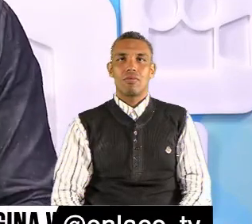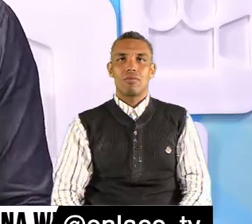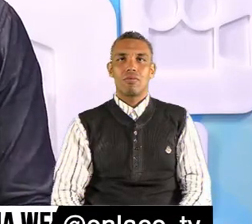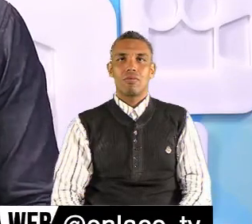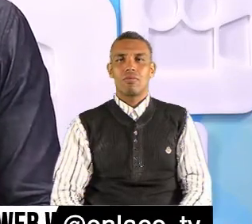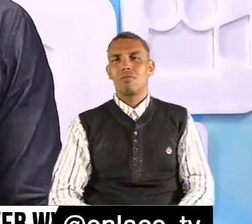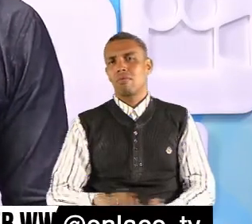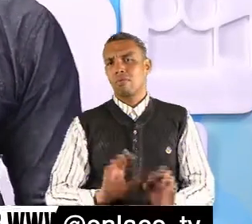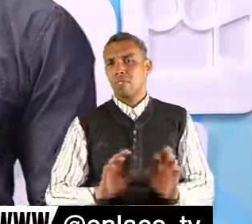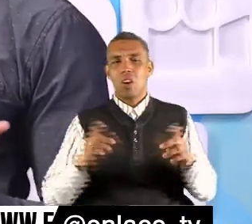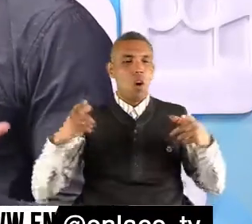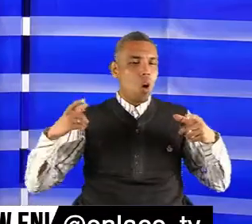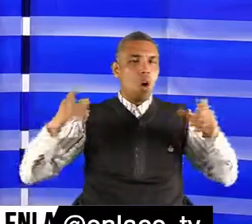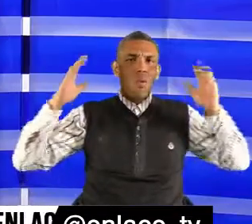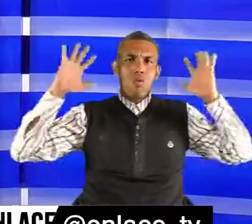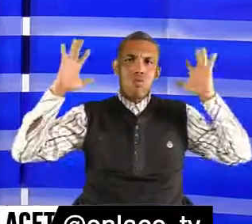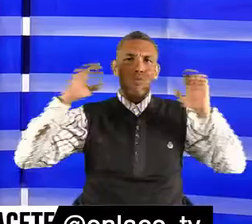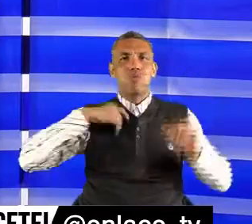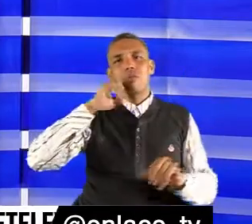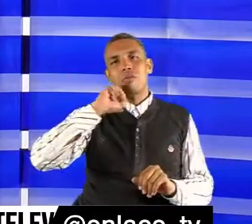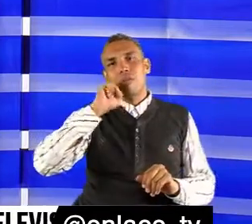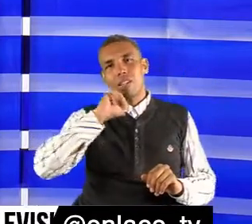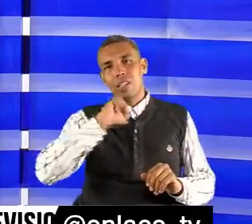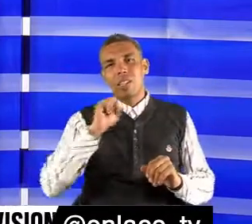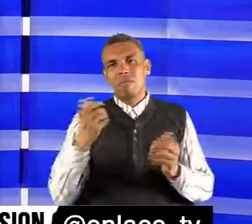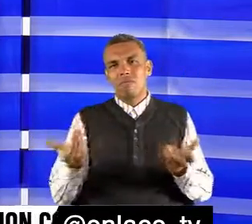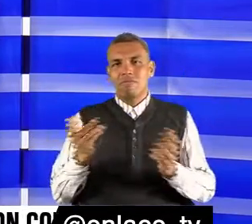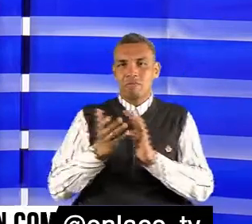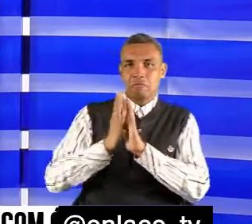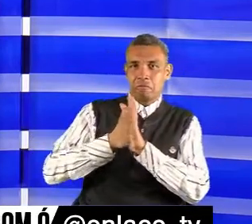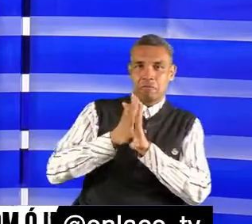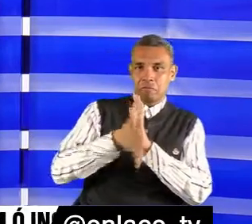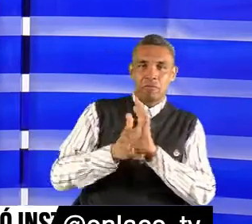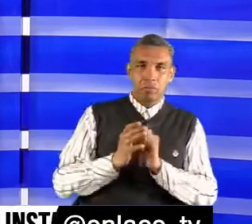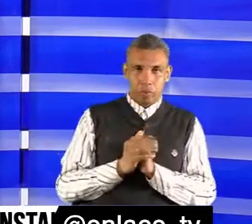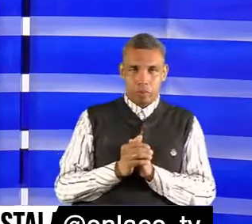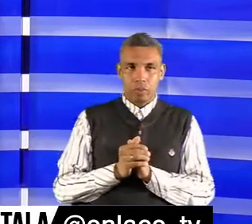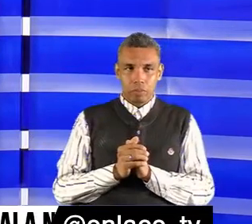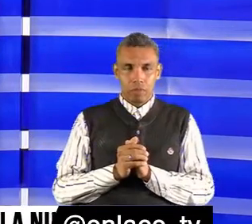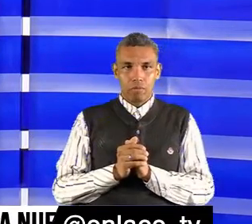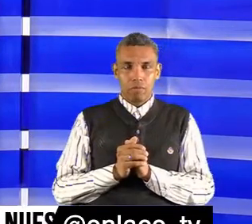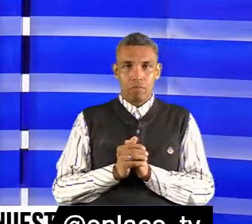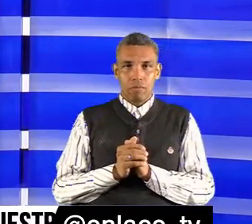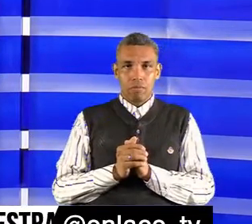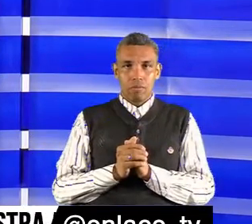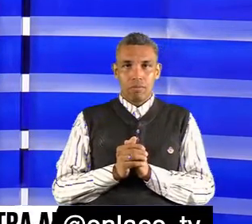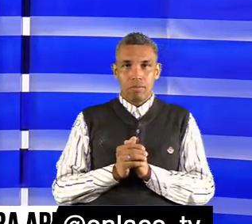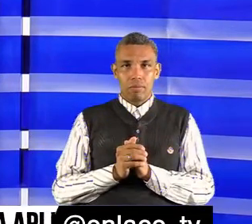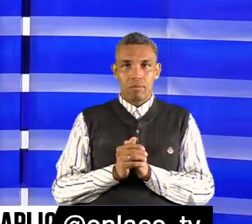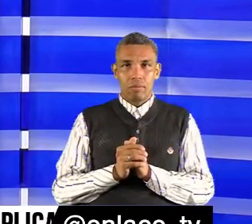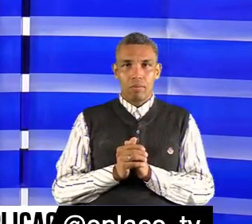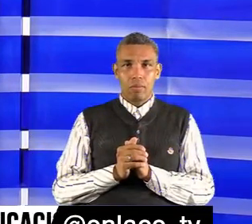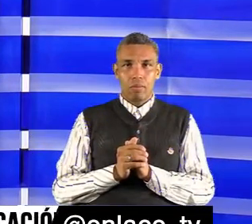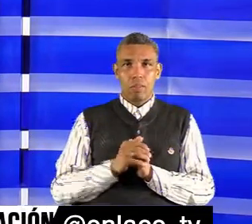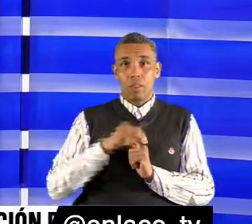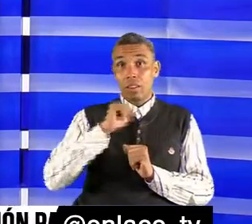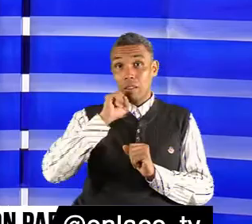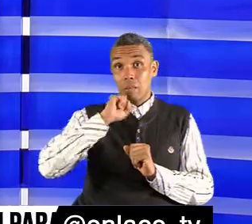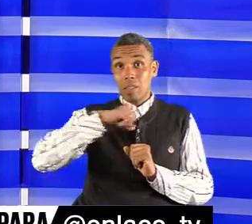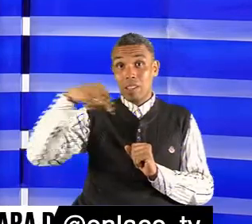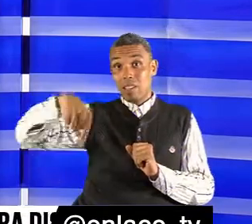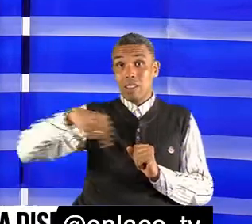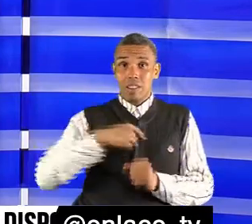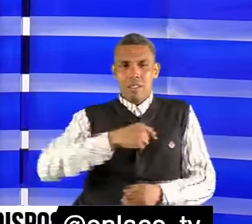años de Barranca Bermeja. Sobre esto les puedo contar que artistas locales serán los encargados de ponernos a disfrutar con su música y